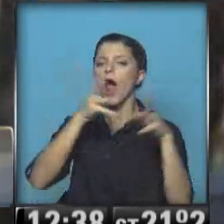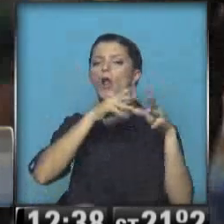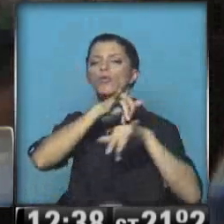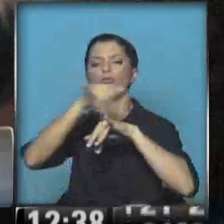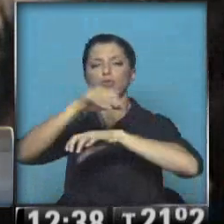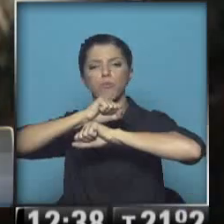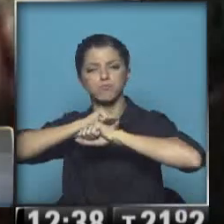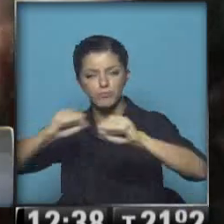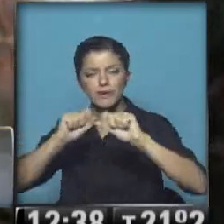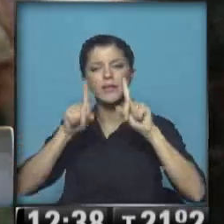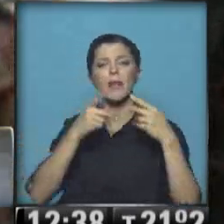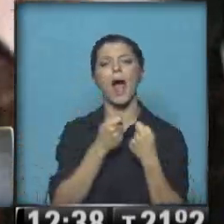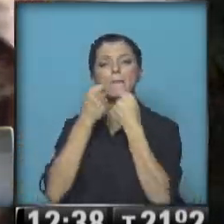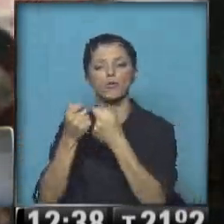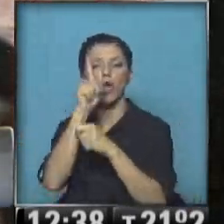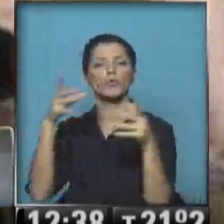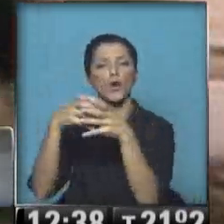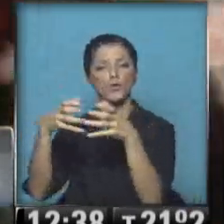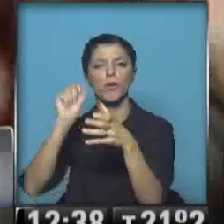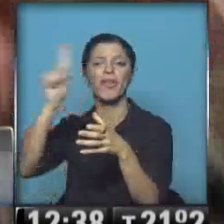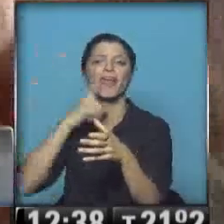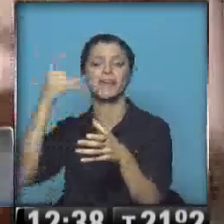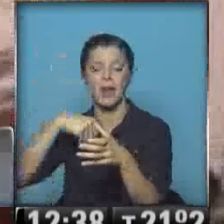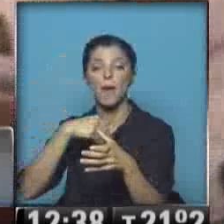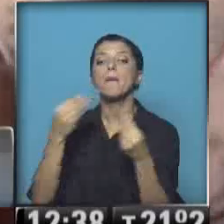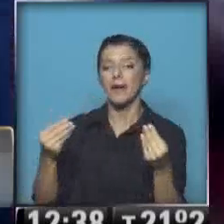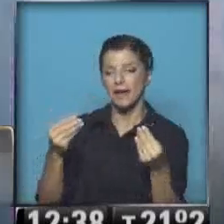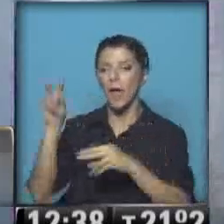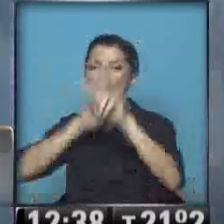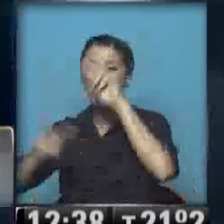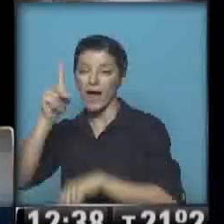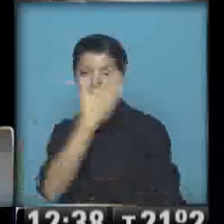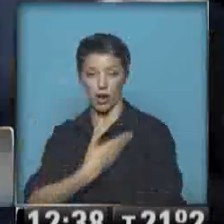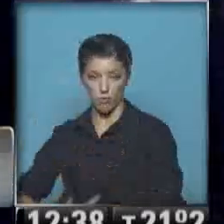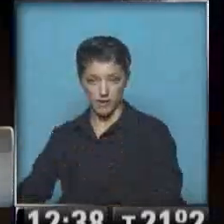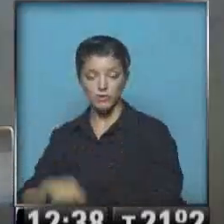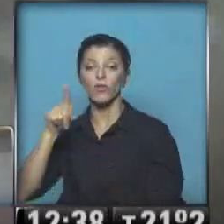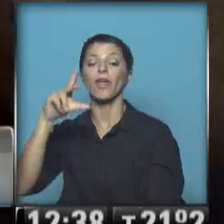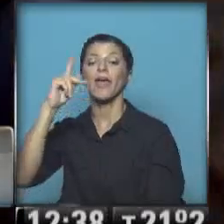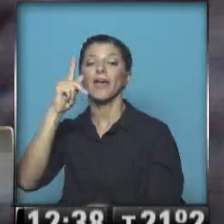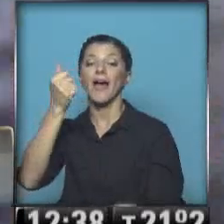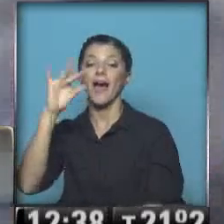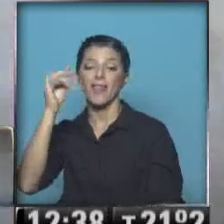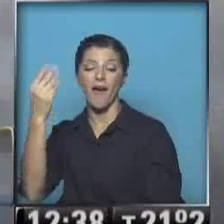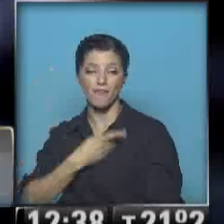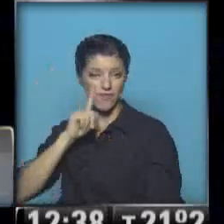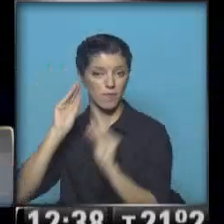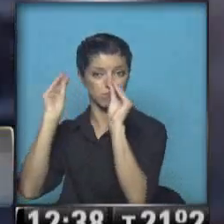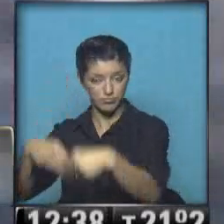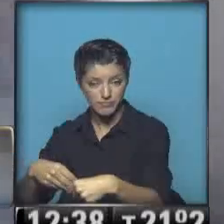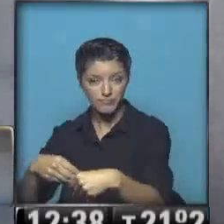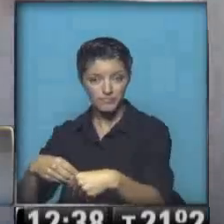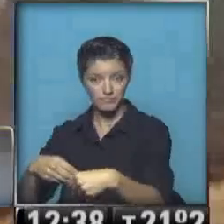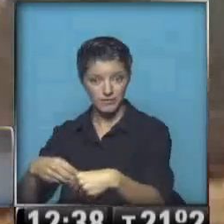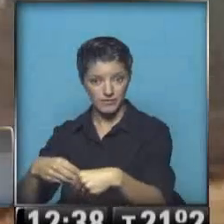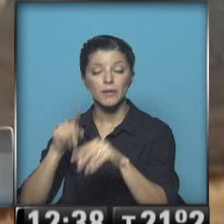apoyo irrestricto a milicias islámicas para derrocar al gobierno autocrático pero secular de mamar gadfi quebrando la organ Estatal